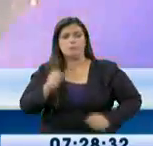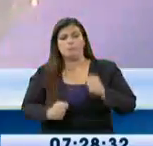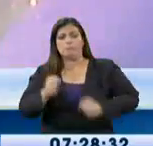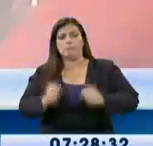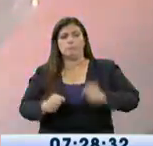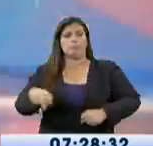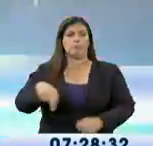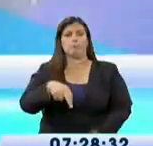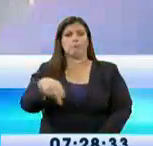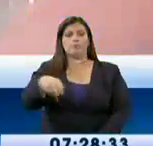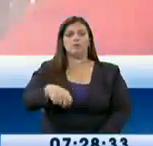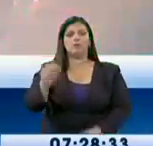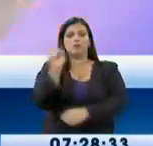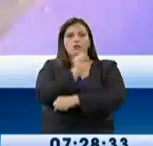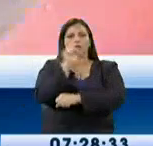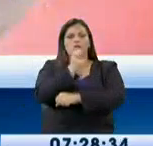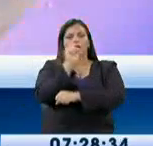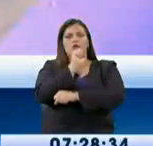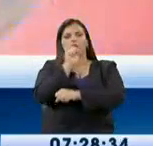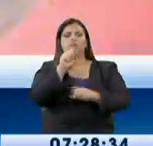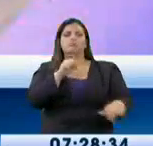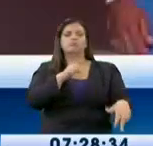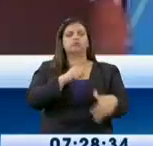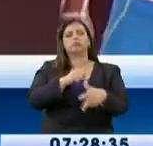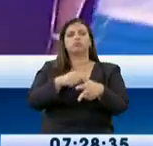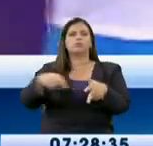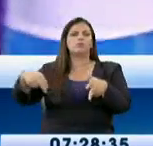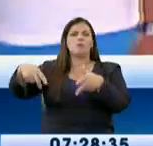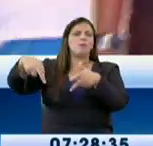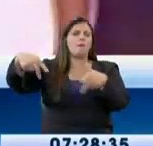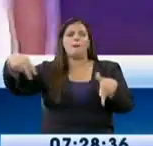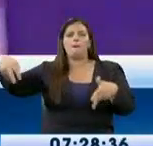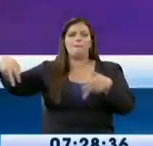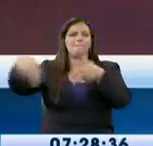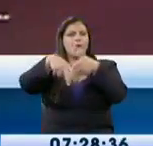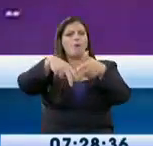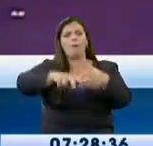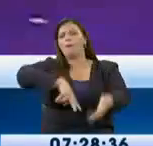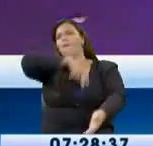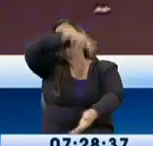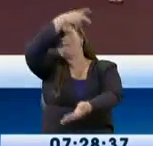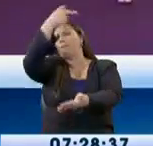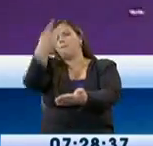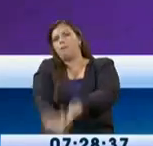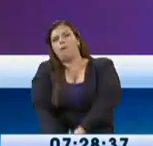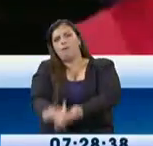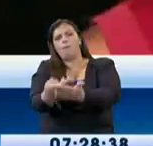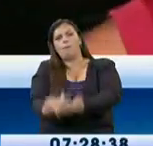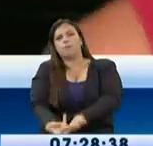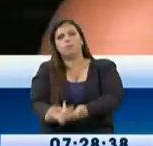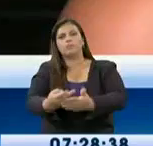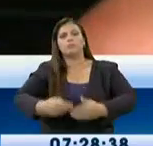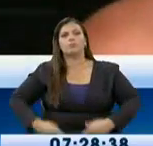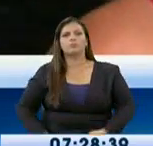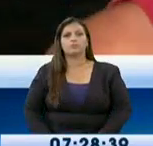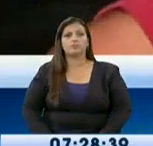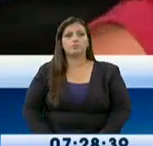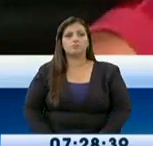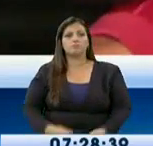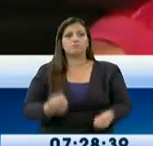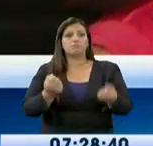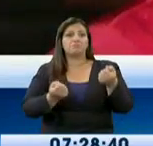velocidad y el peatón iba cruzando y lo chispeó de hecho. Eso fue todo lo que se ve ahí, se dio la